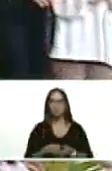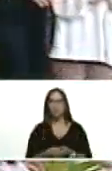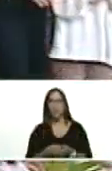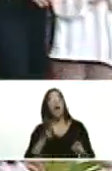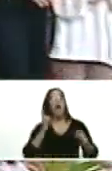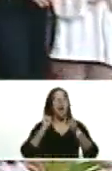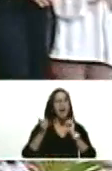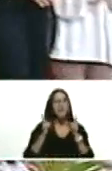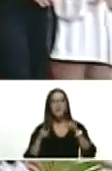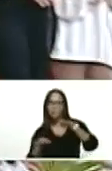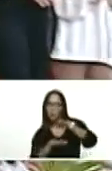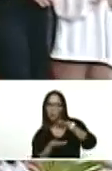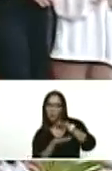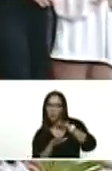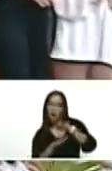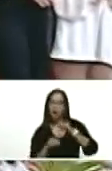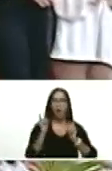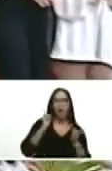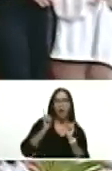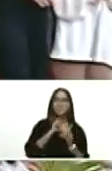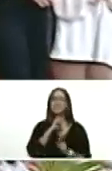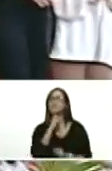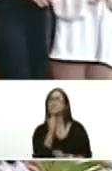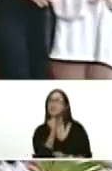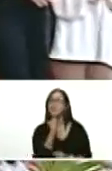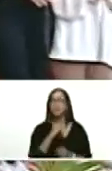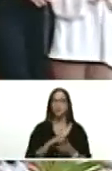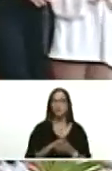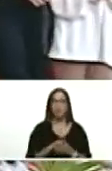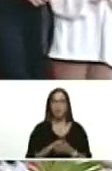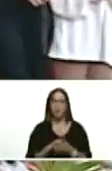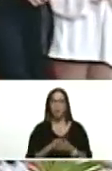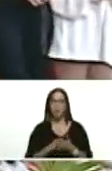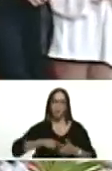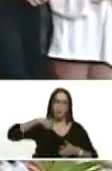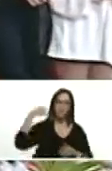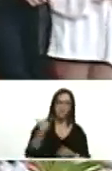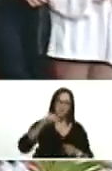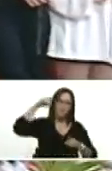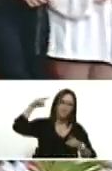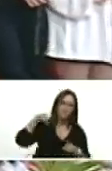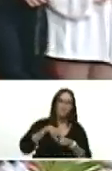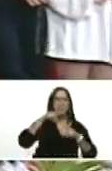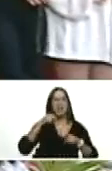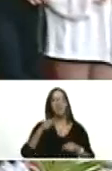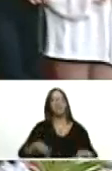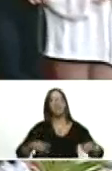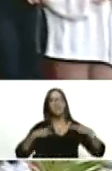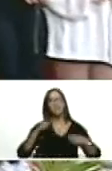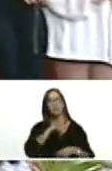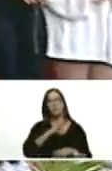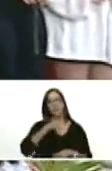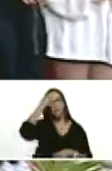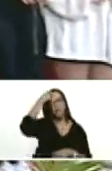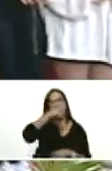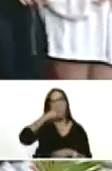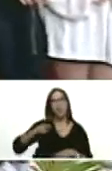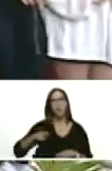por debajo, a veces secretos, para dañar la vida social del pueblo.